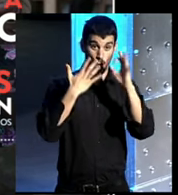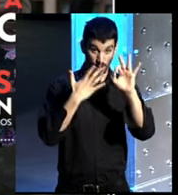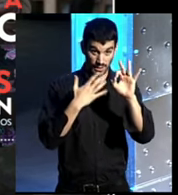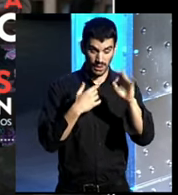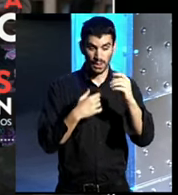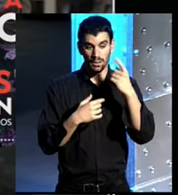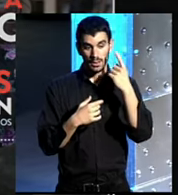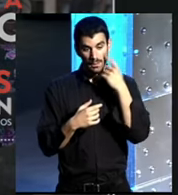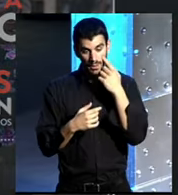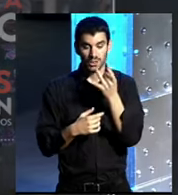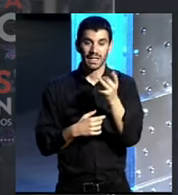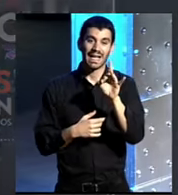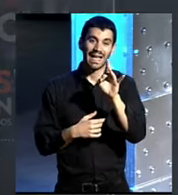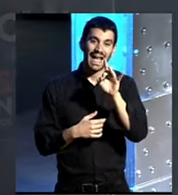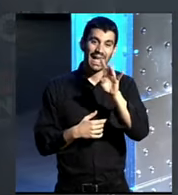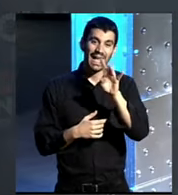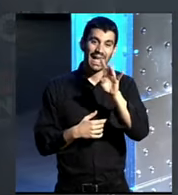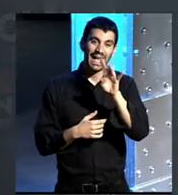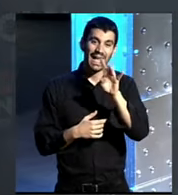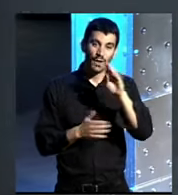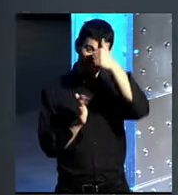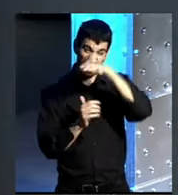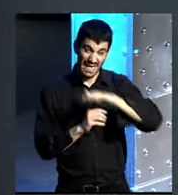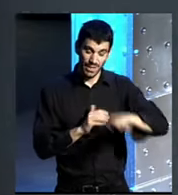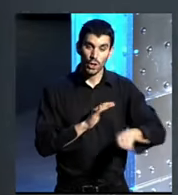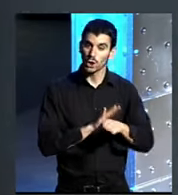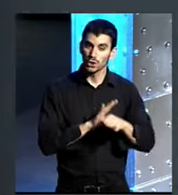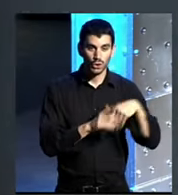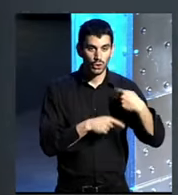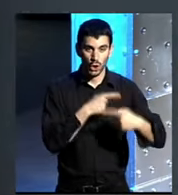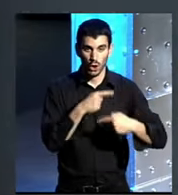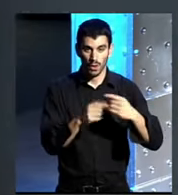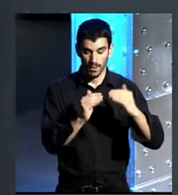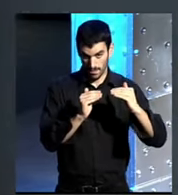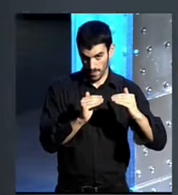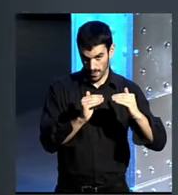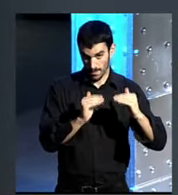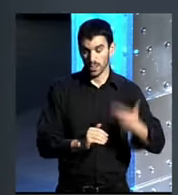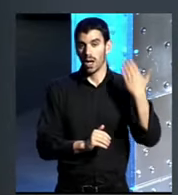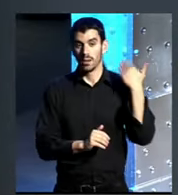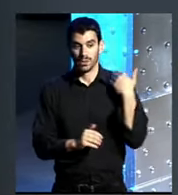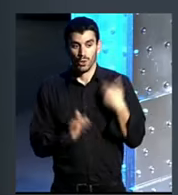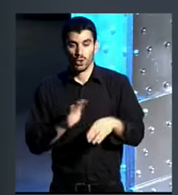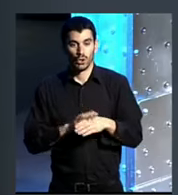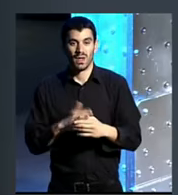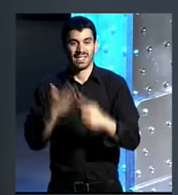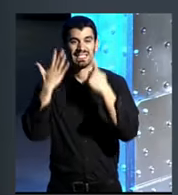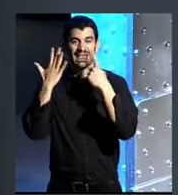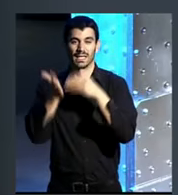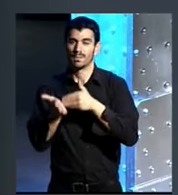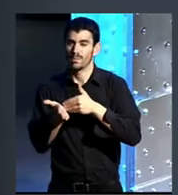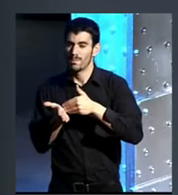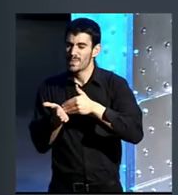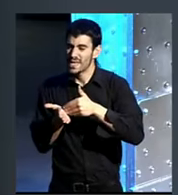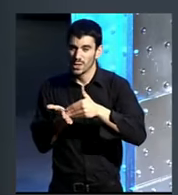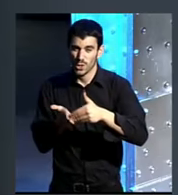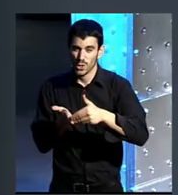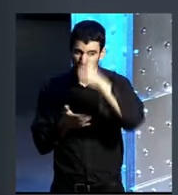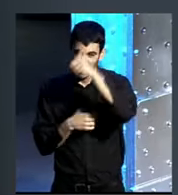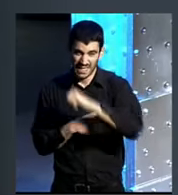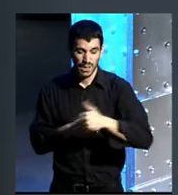a diario, pero es que siguen muriendo 6,9 millones de niños a diario por debajo de los 5 años. Esto es enorme, es